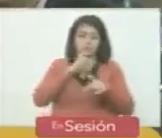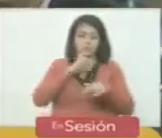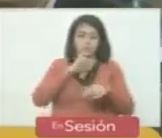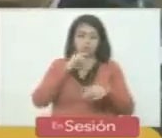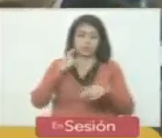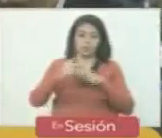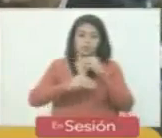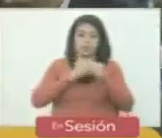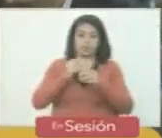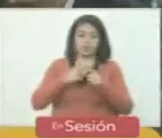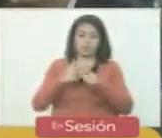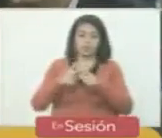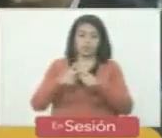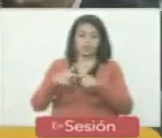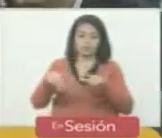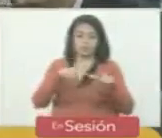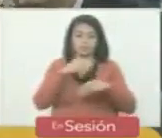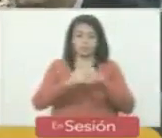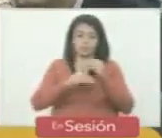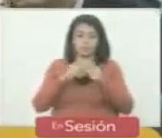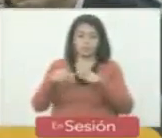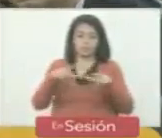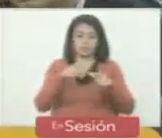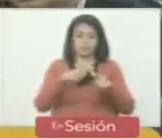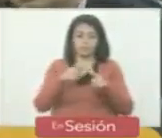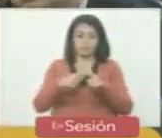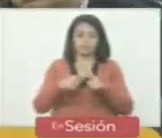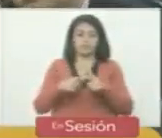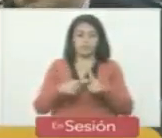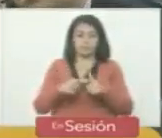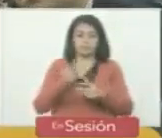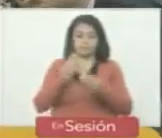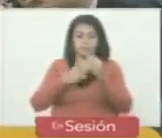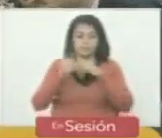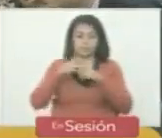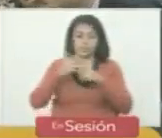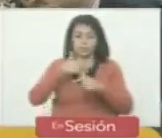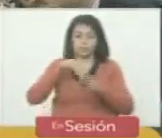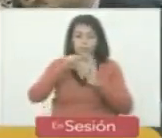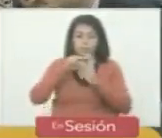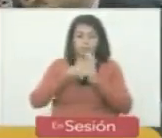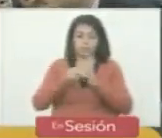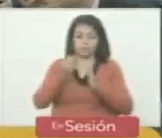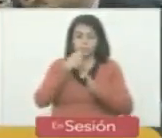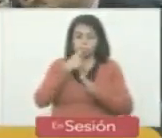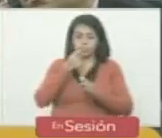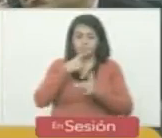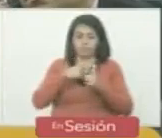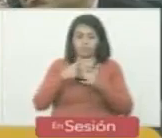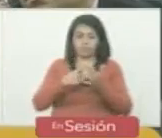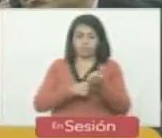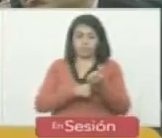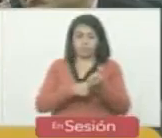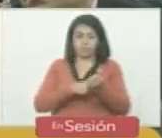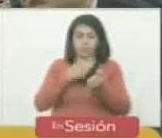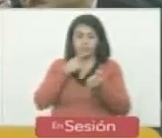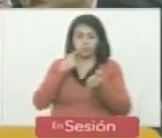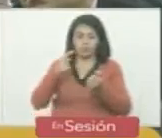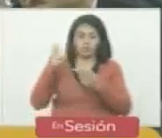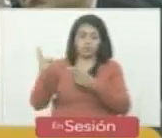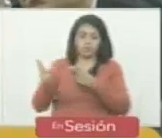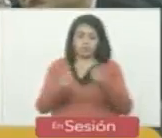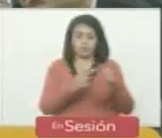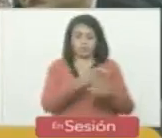que teníamos guardado, que nos hace falta para nuestros alimentos y nuestras medicinas. Hermanas y hermanos, yo los